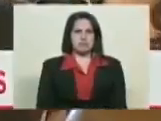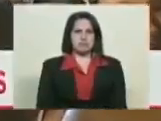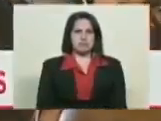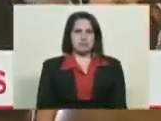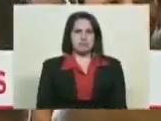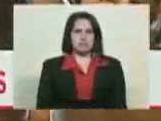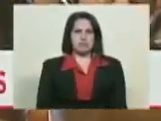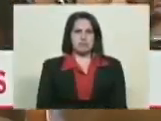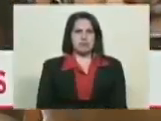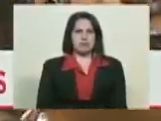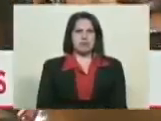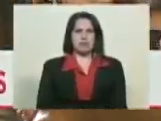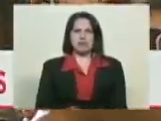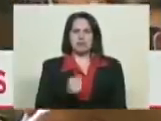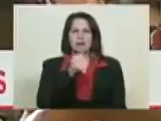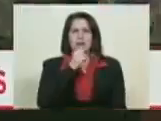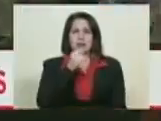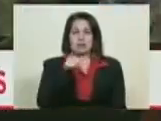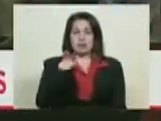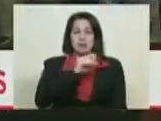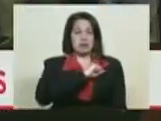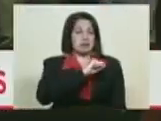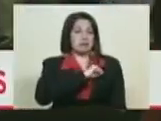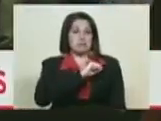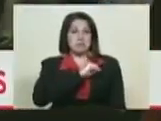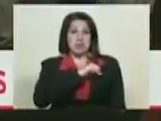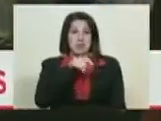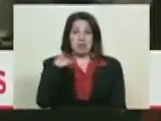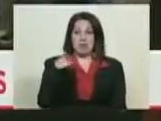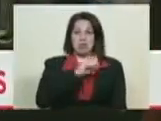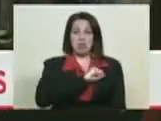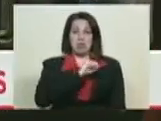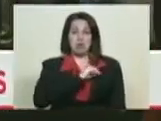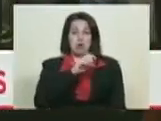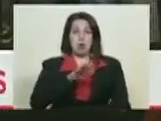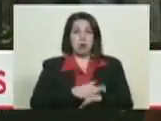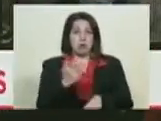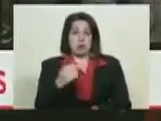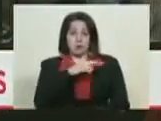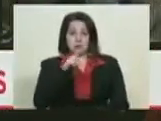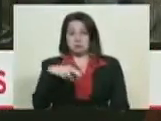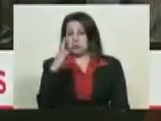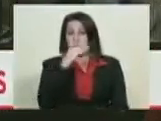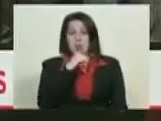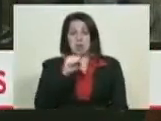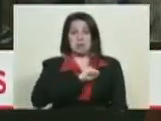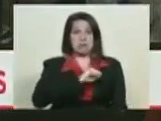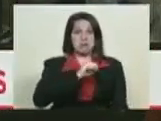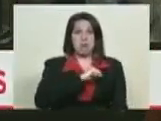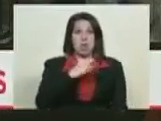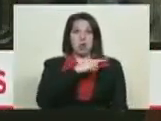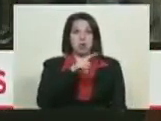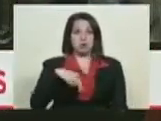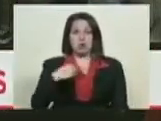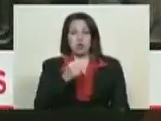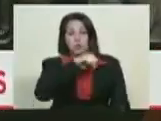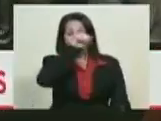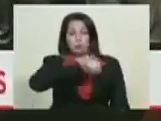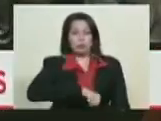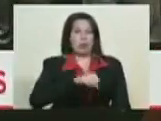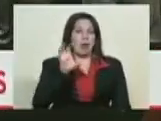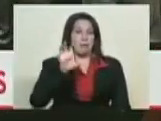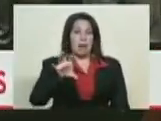Y nos tienen miedo porque no tenemos miedo. Tenemos amor, pasión patria.